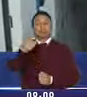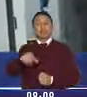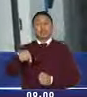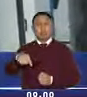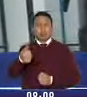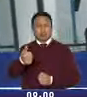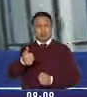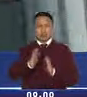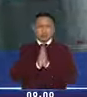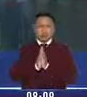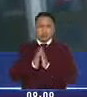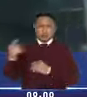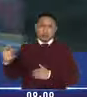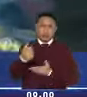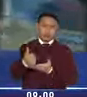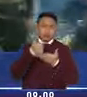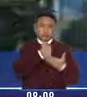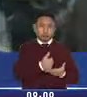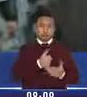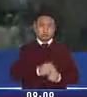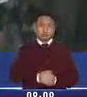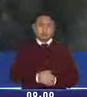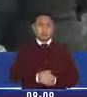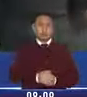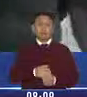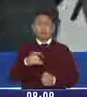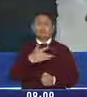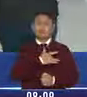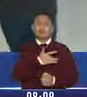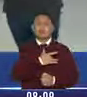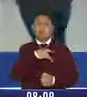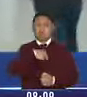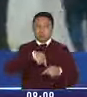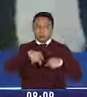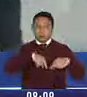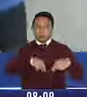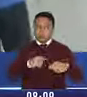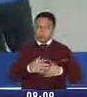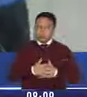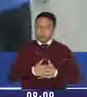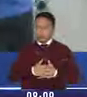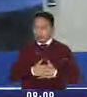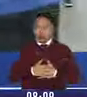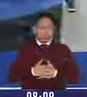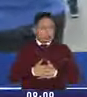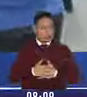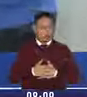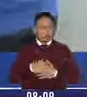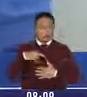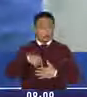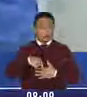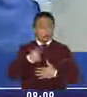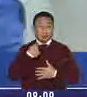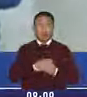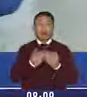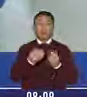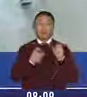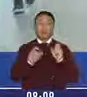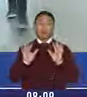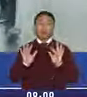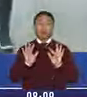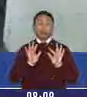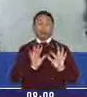solicitado a las entidades correspondientes, sobre todo porque tienen miedo de movilizarse a ciertas horas, cuando es las horas pico, vemos que